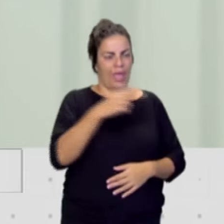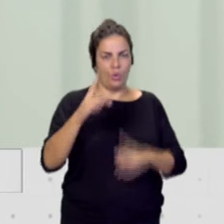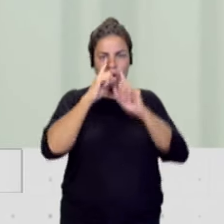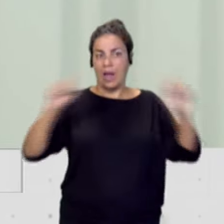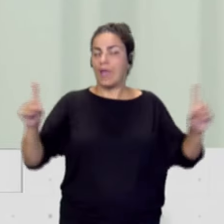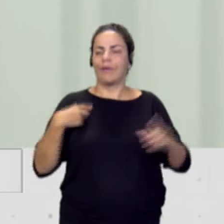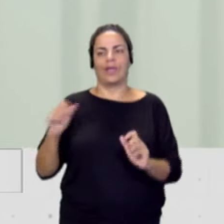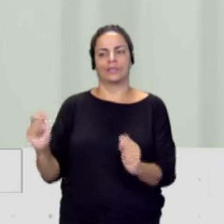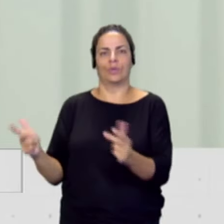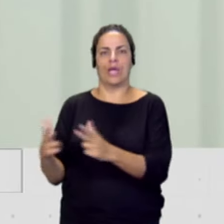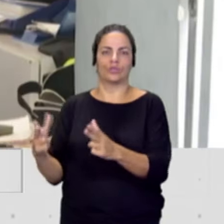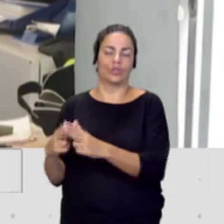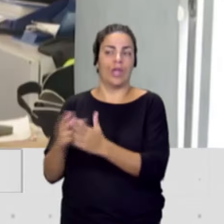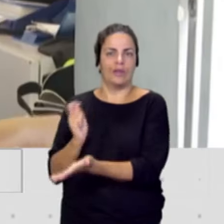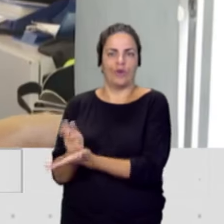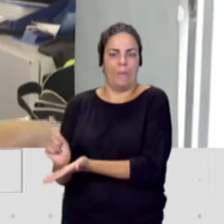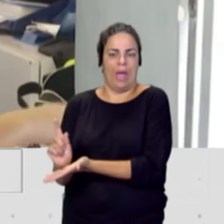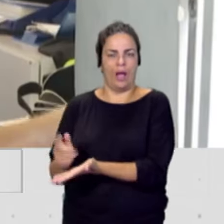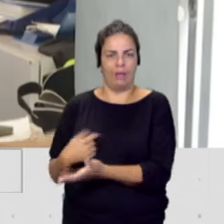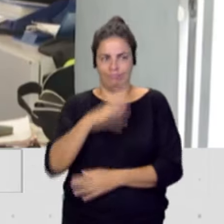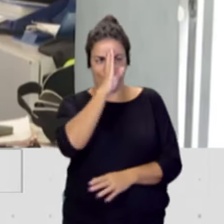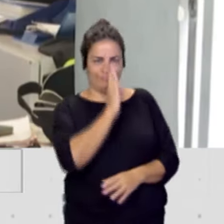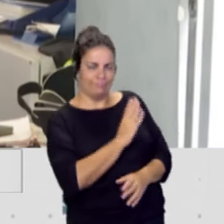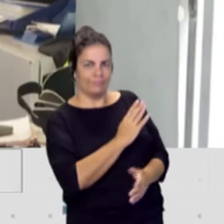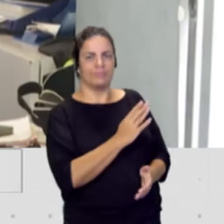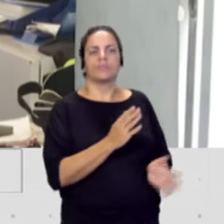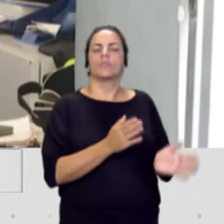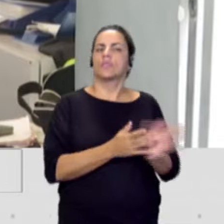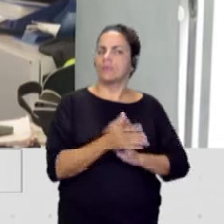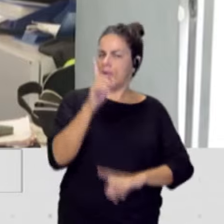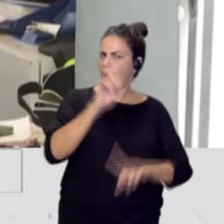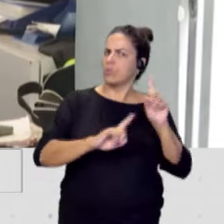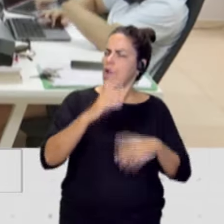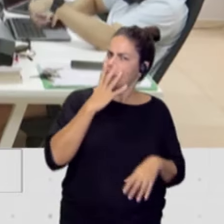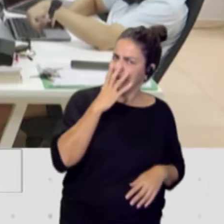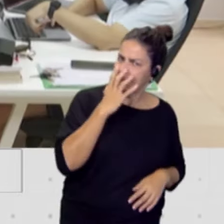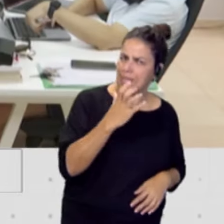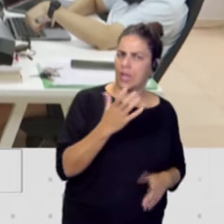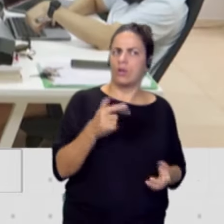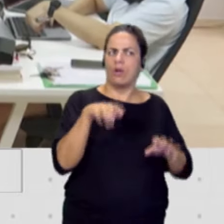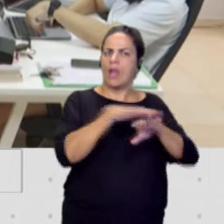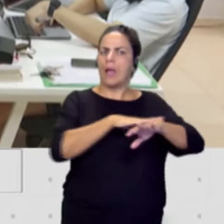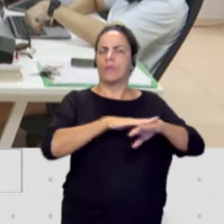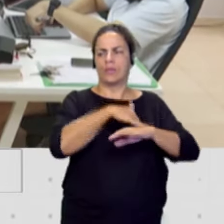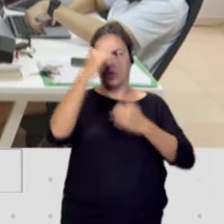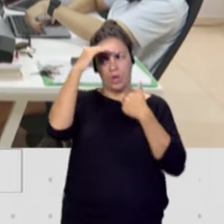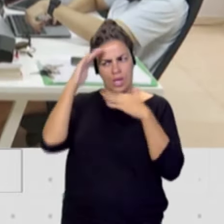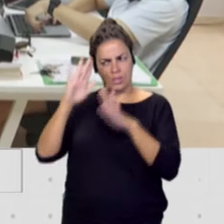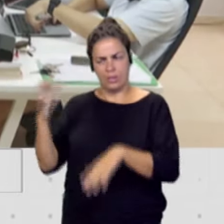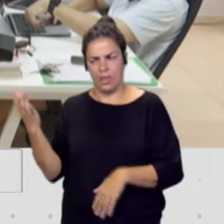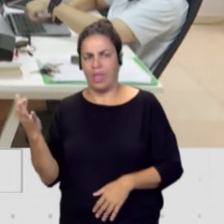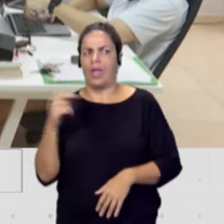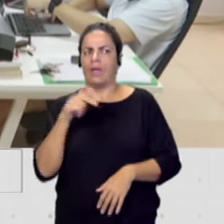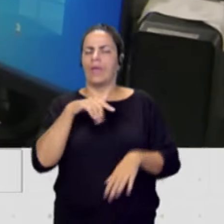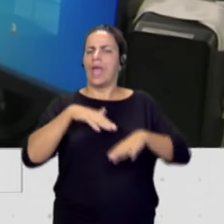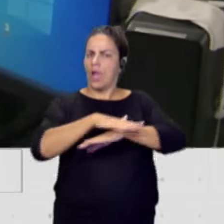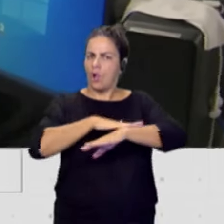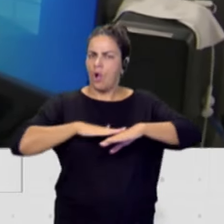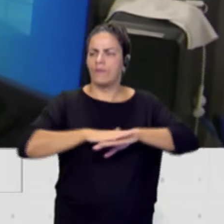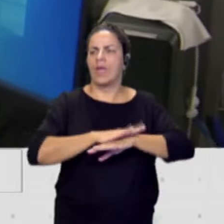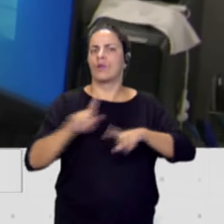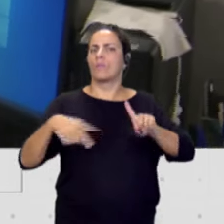decir, tenemos un serio problema que se debe de abordar por parte de las administraciones, del gobierno sí. Y en sí de